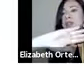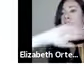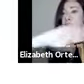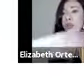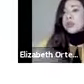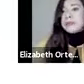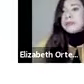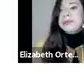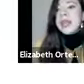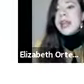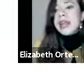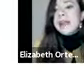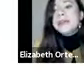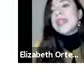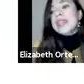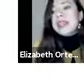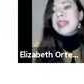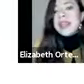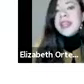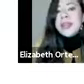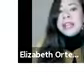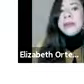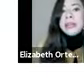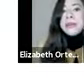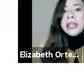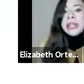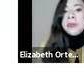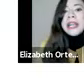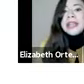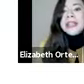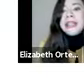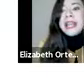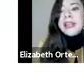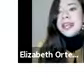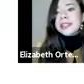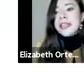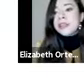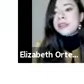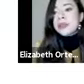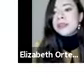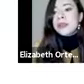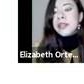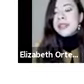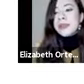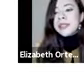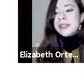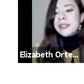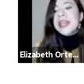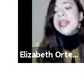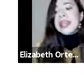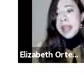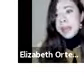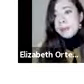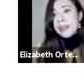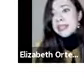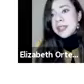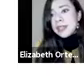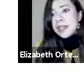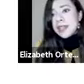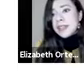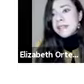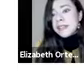donde él no conoce. Ajá. Y también, por ejemplo, la técnica de rastreo, sobre todo en pacientes que